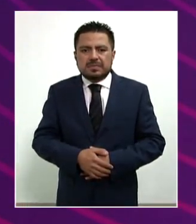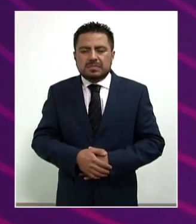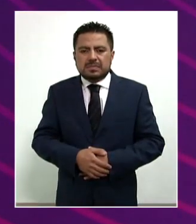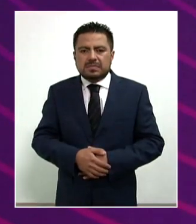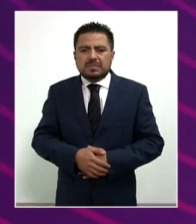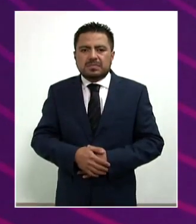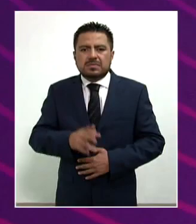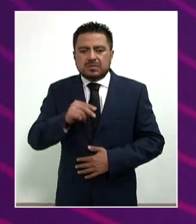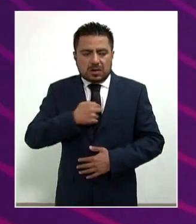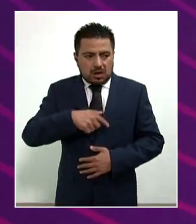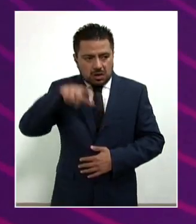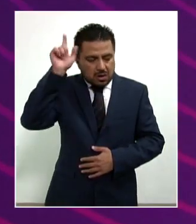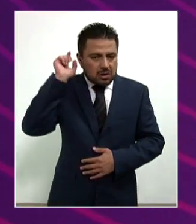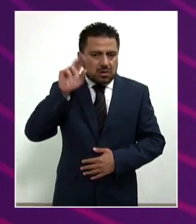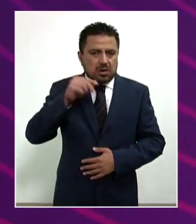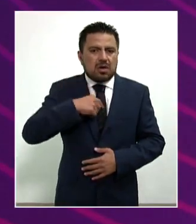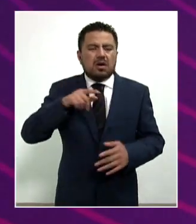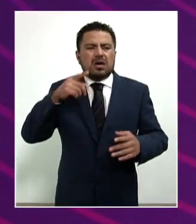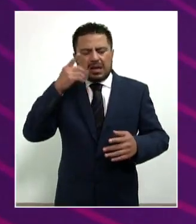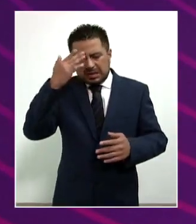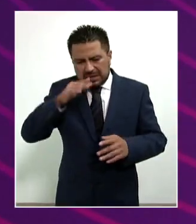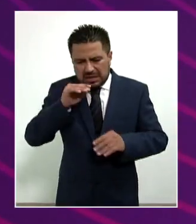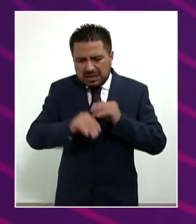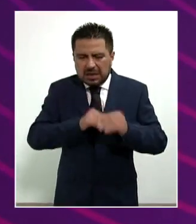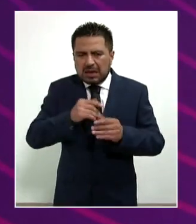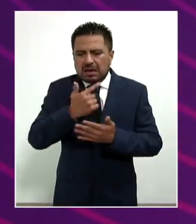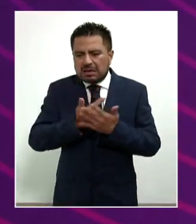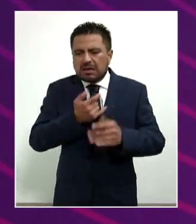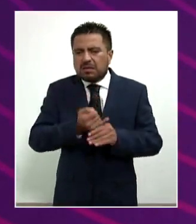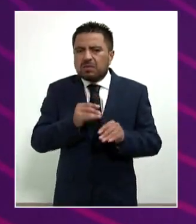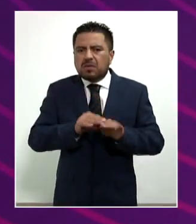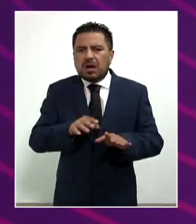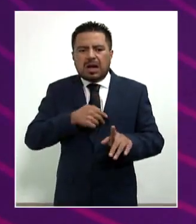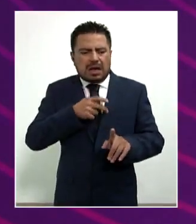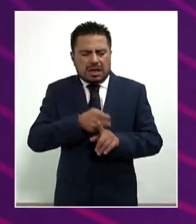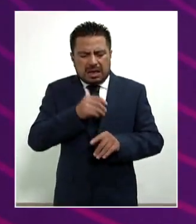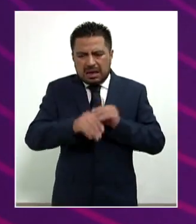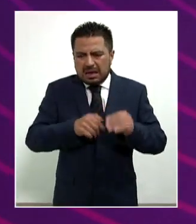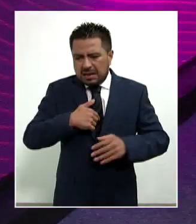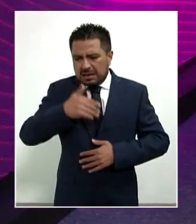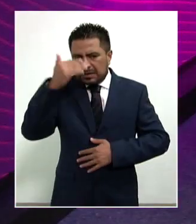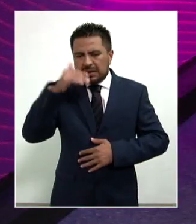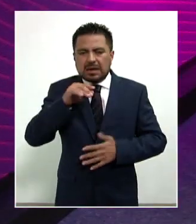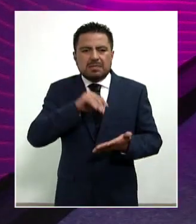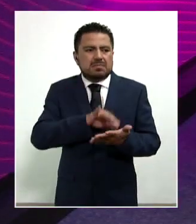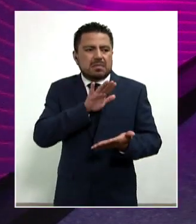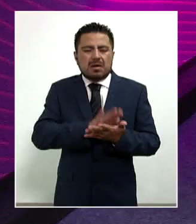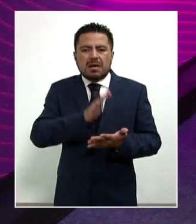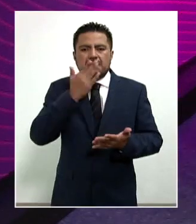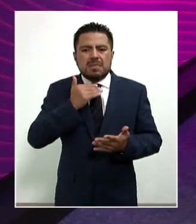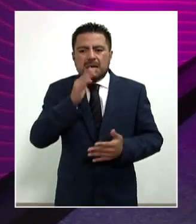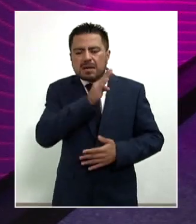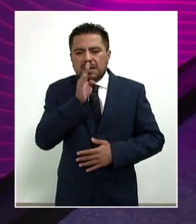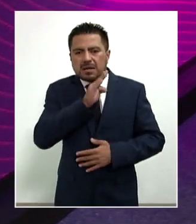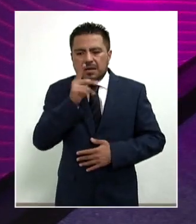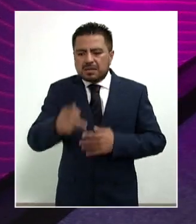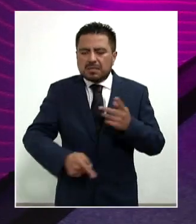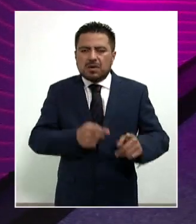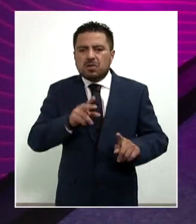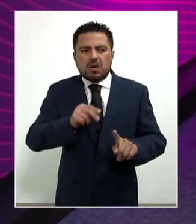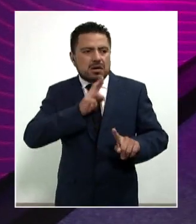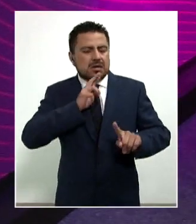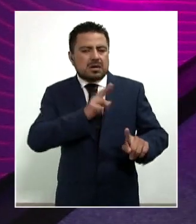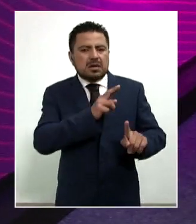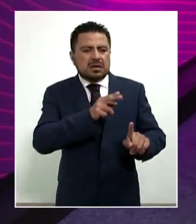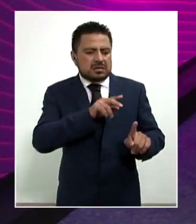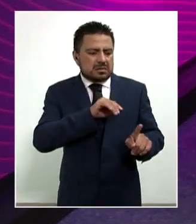¿Estoy loco? No estoy loco. Yo sé cómo se construyó esa encuesta, yo sé qué respondió en esa encuesta. Está mal planteada la pregunta, por lo menos no responde lo que